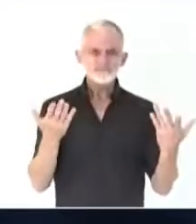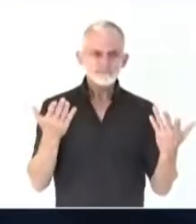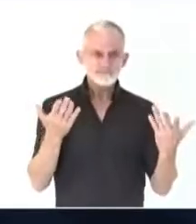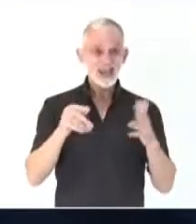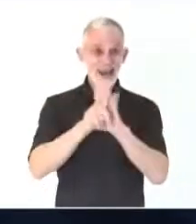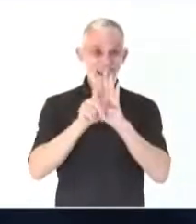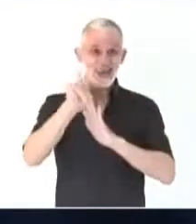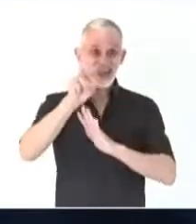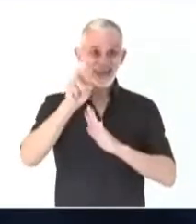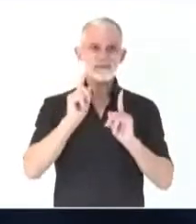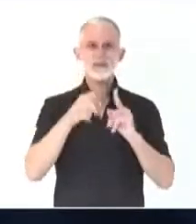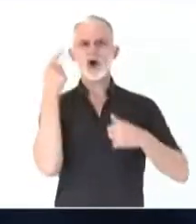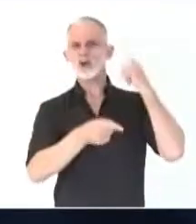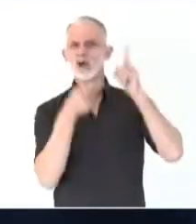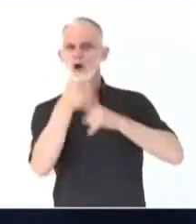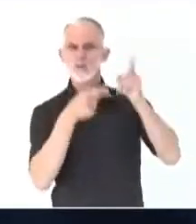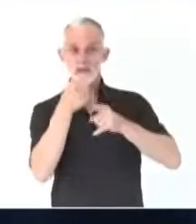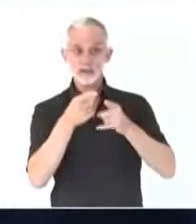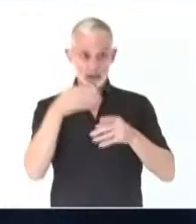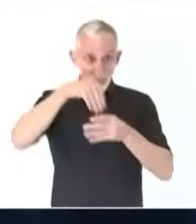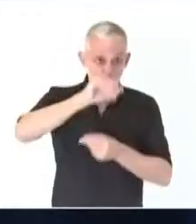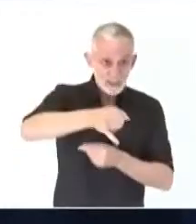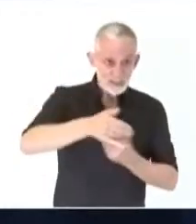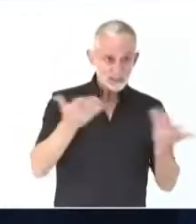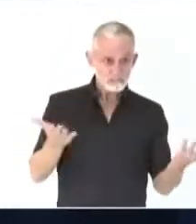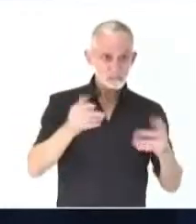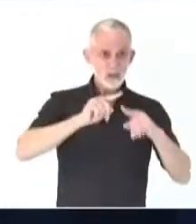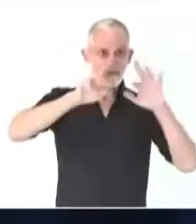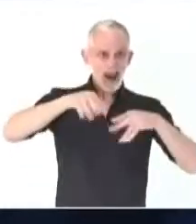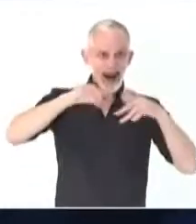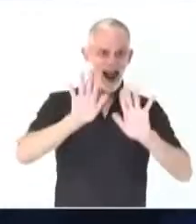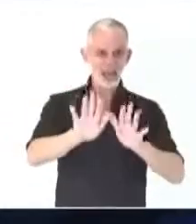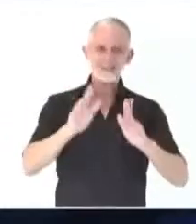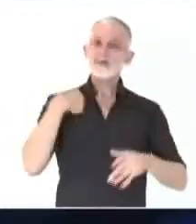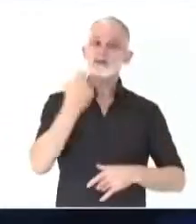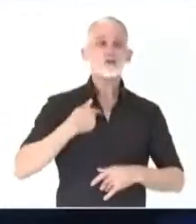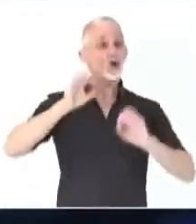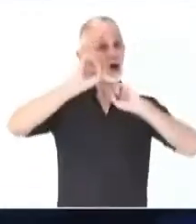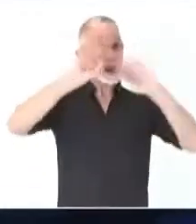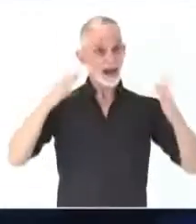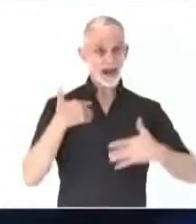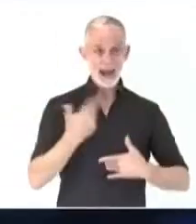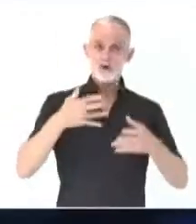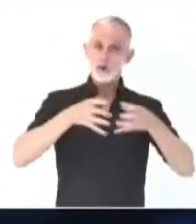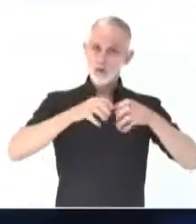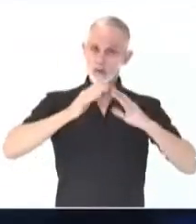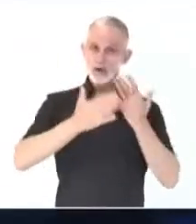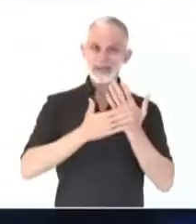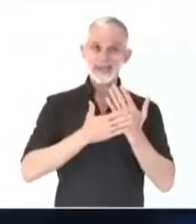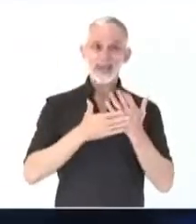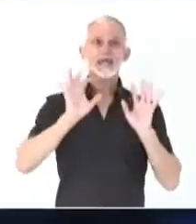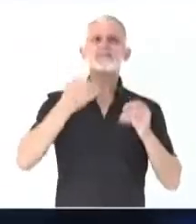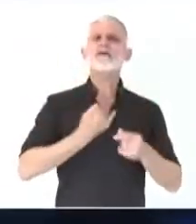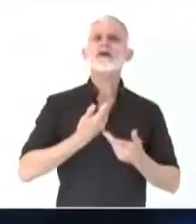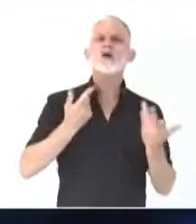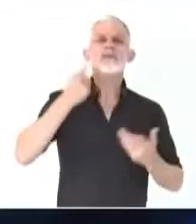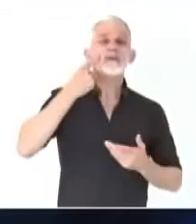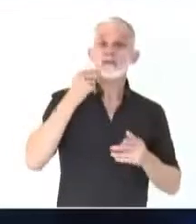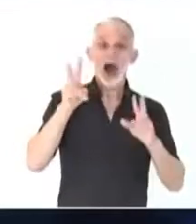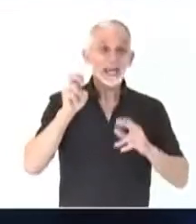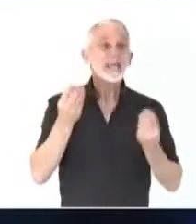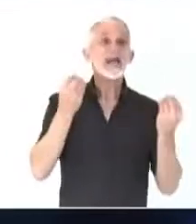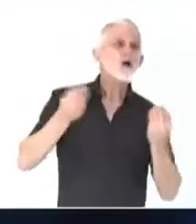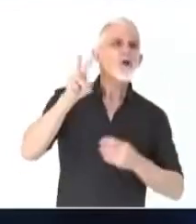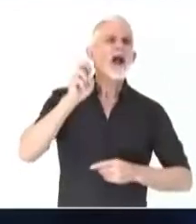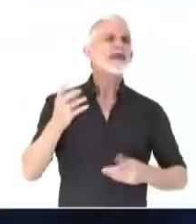con la ley de alquileres, eso es lo que pasa con las políticas que llevan adelante. Bueno, nosotros somos claros, porque sería bueno saber dónde viven, si alquilan, cómo hacen